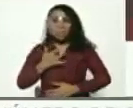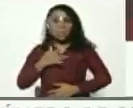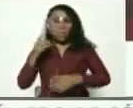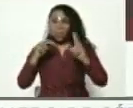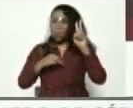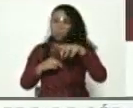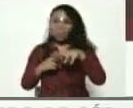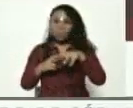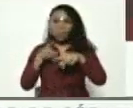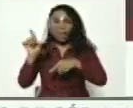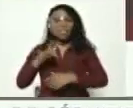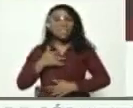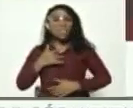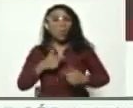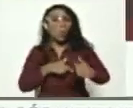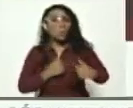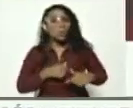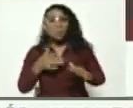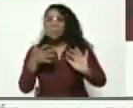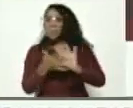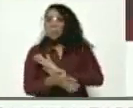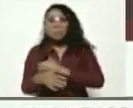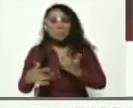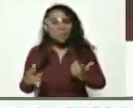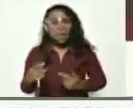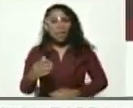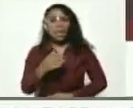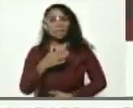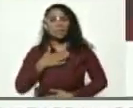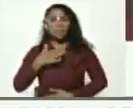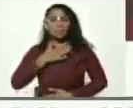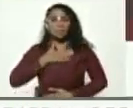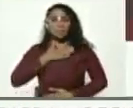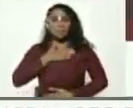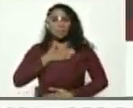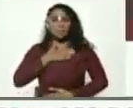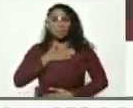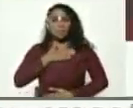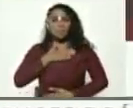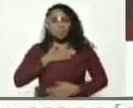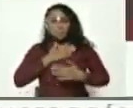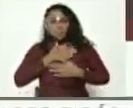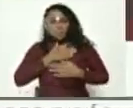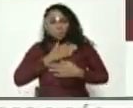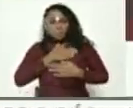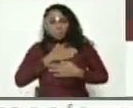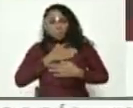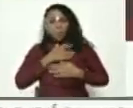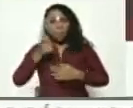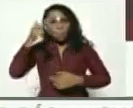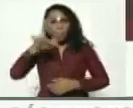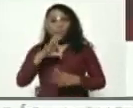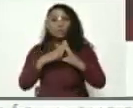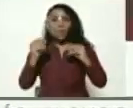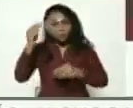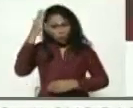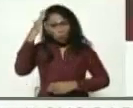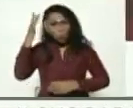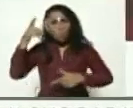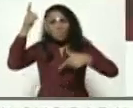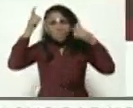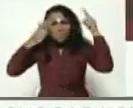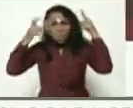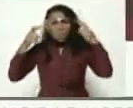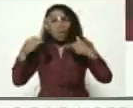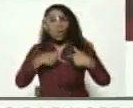en su corazón, en su pecho, al pueblo, y todos lo sabemos que Chávez